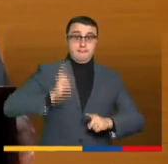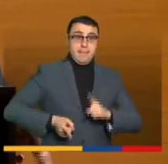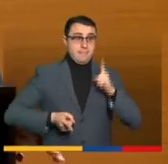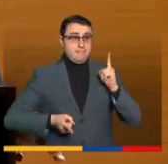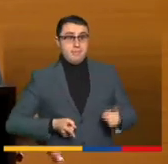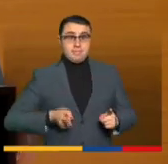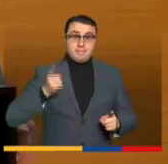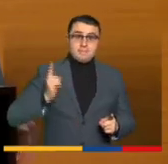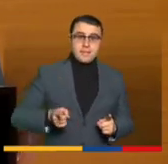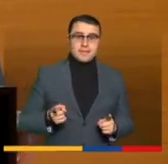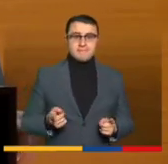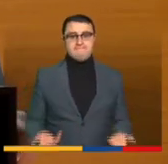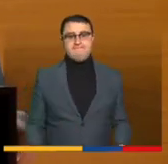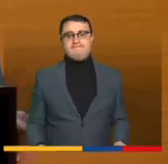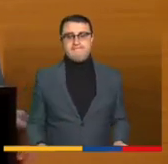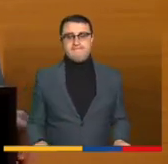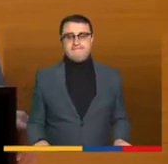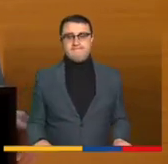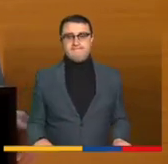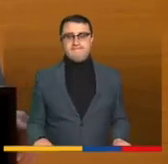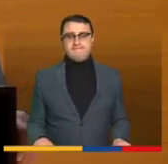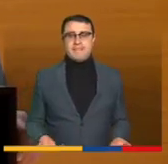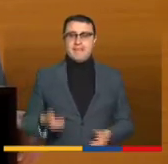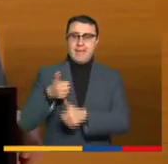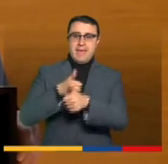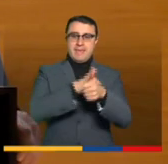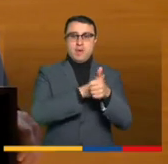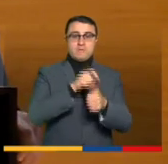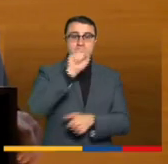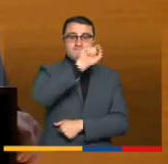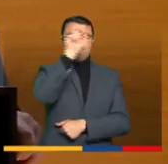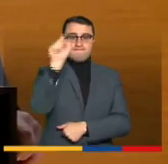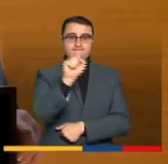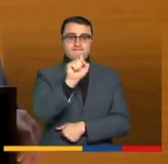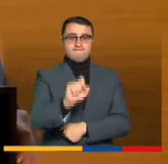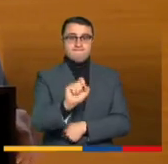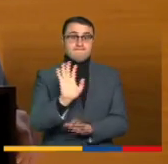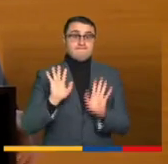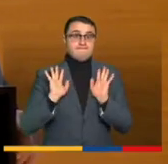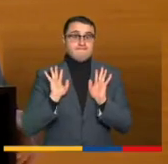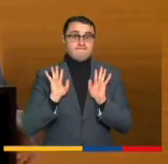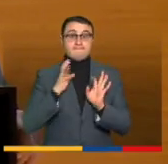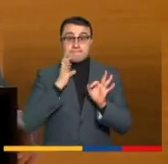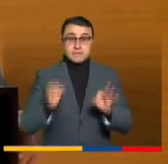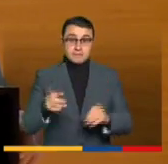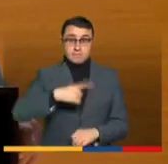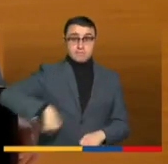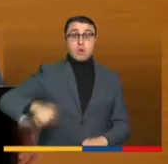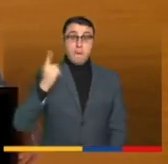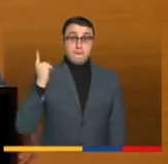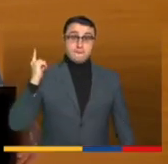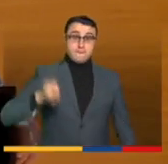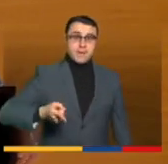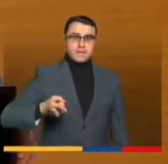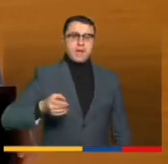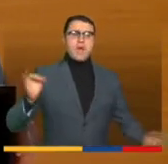ahí cada uno de nosotros tiene muchos interrogantes. ¿Realmente mandan? ¿O el ELN de